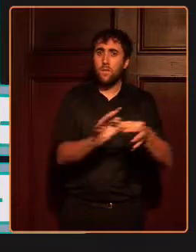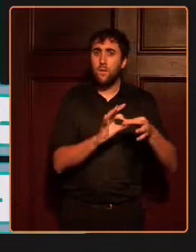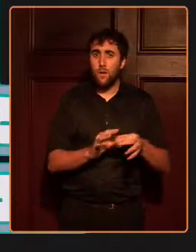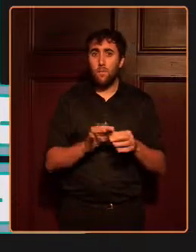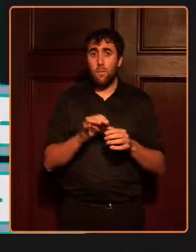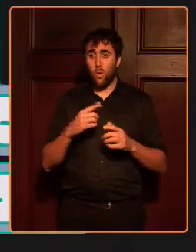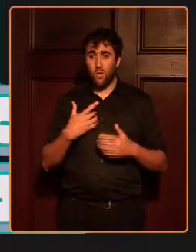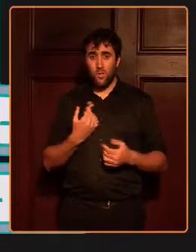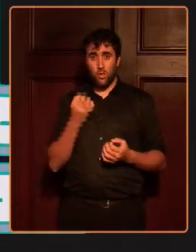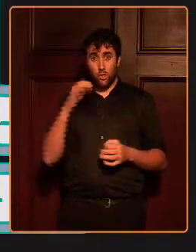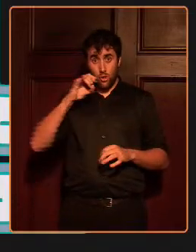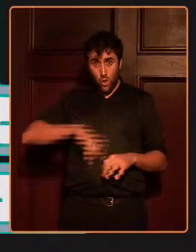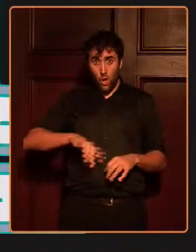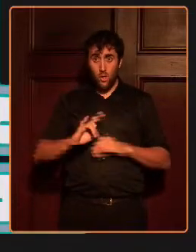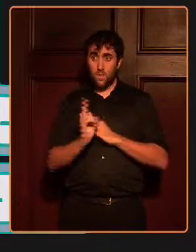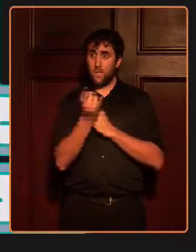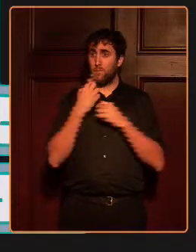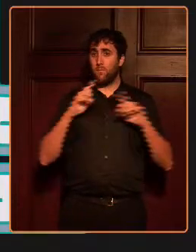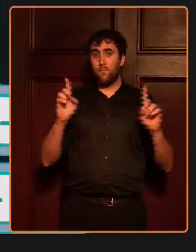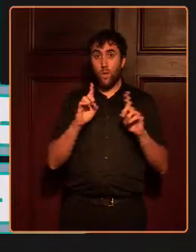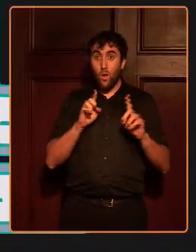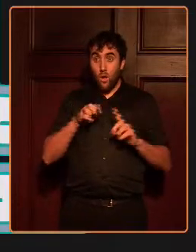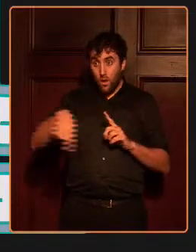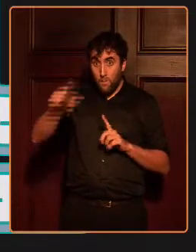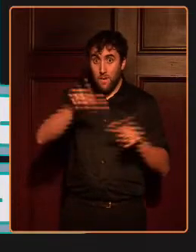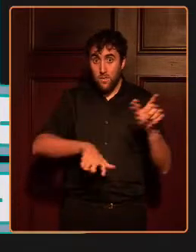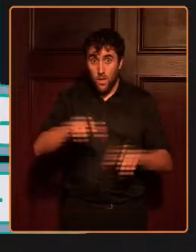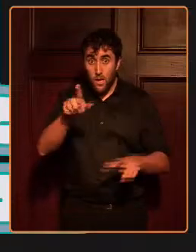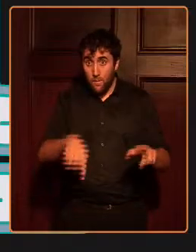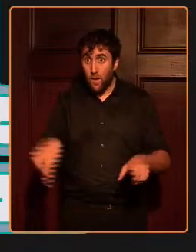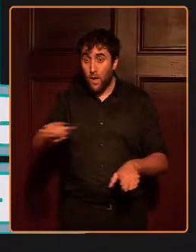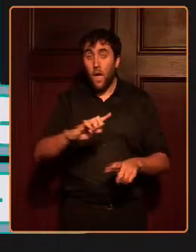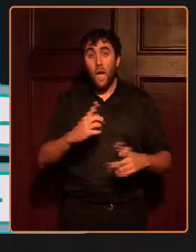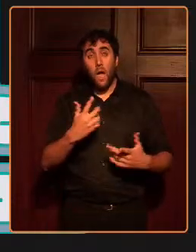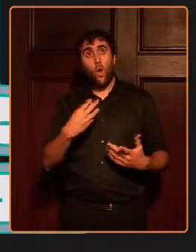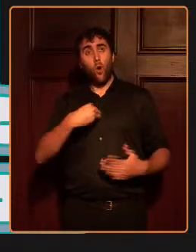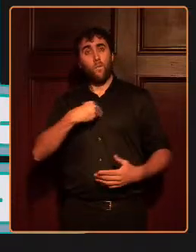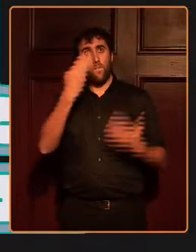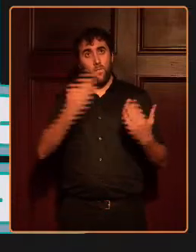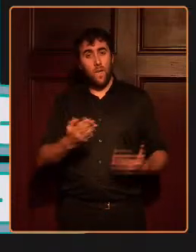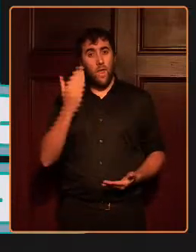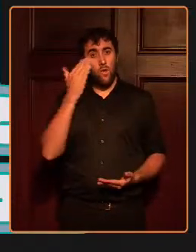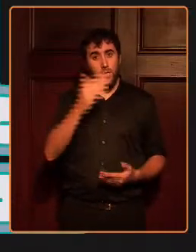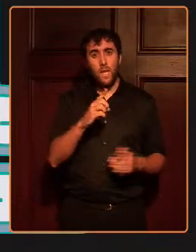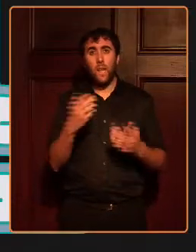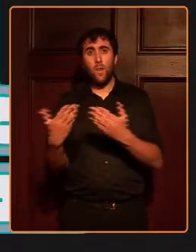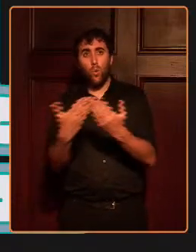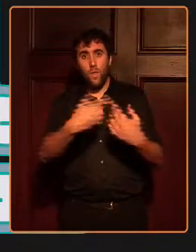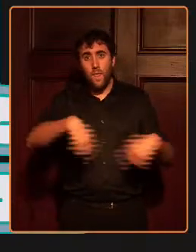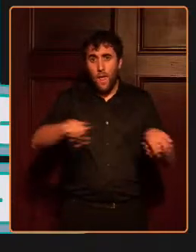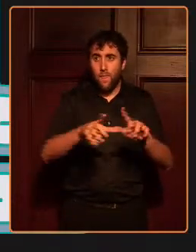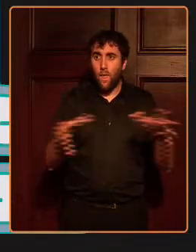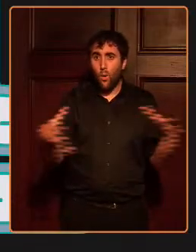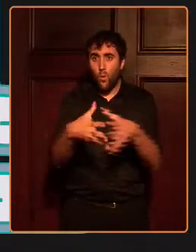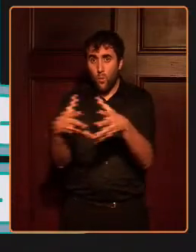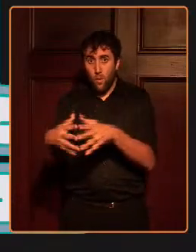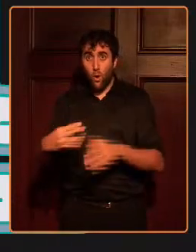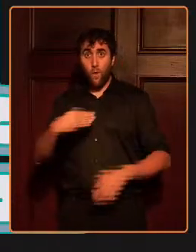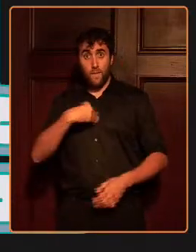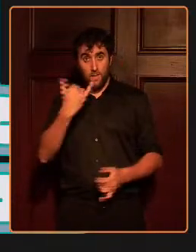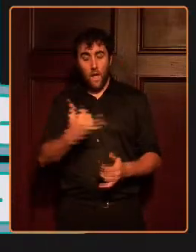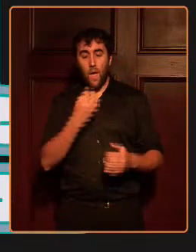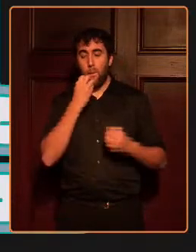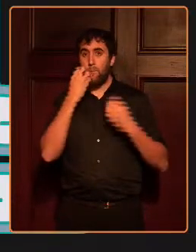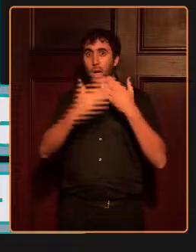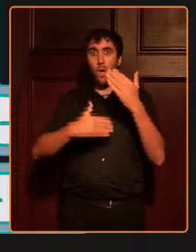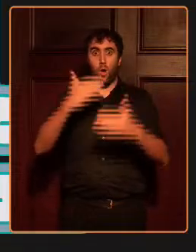de las personas. Y cuando un país apuesta por sus docentes, por sus estudiantes y por sus comunidades, esa fortaleza crece.